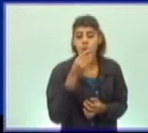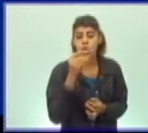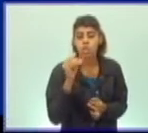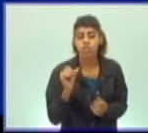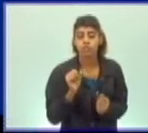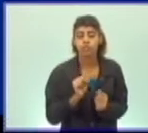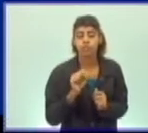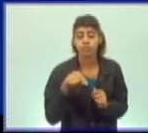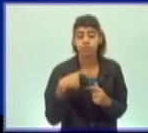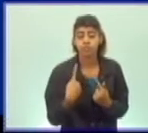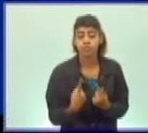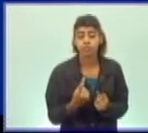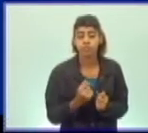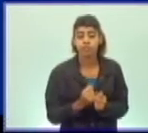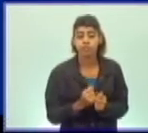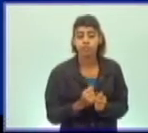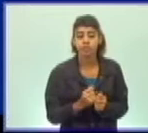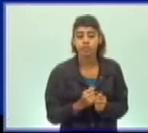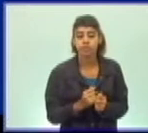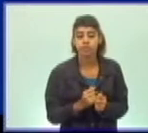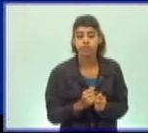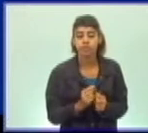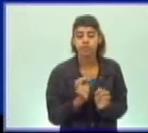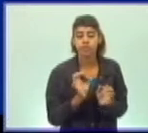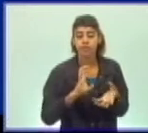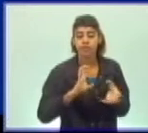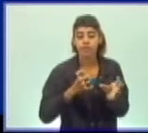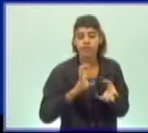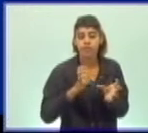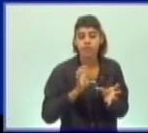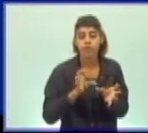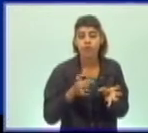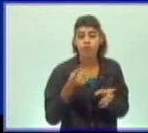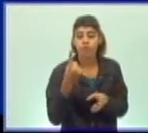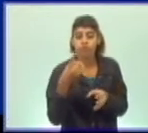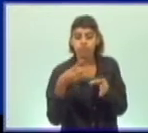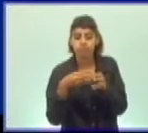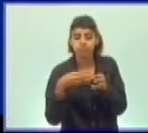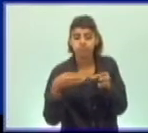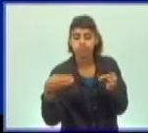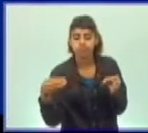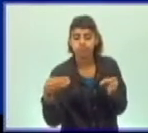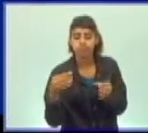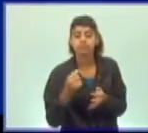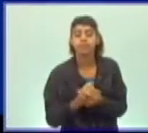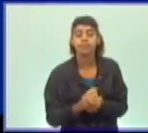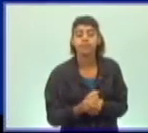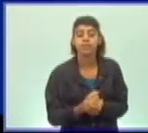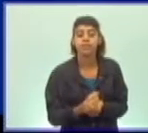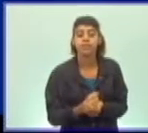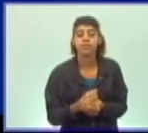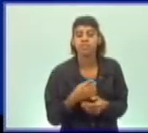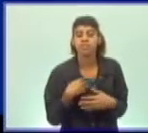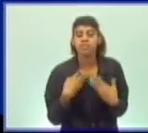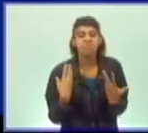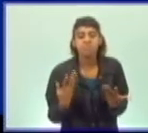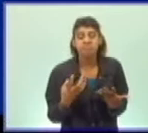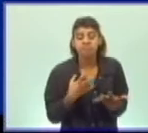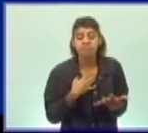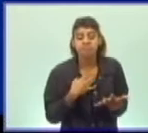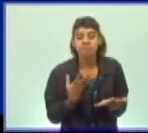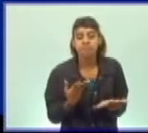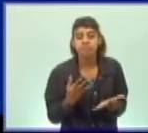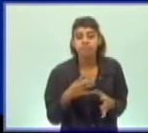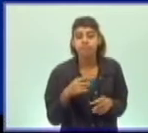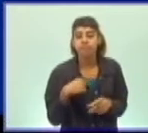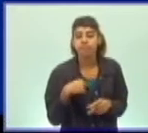sustancia simple de los elementos que forman los elementos de este periodo, ¿verdad? ¿Qué le ocurre a las propiedades oxidantes en